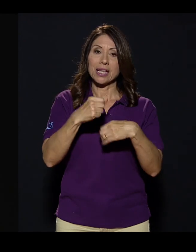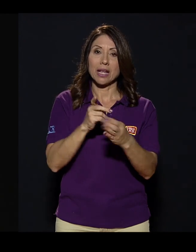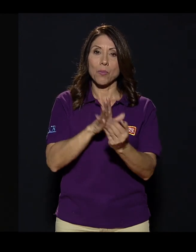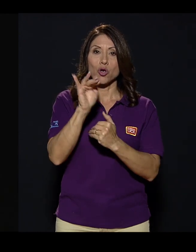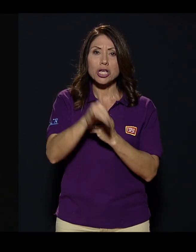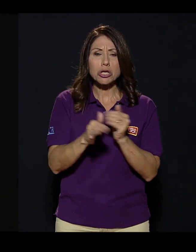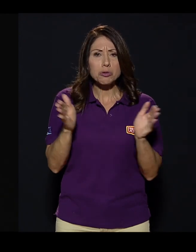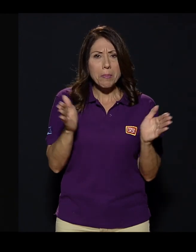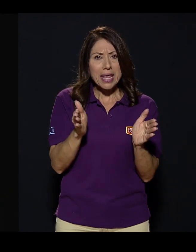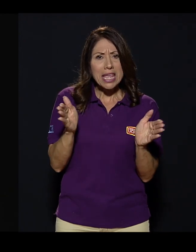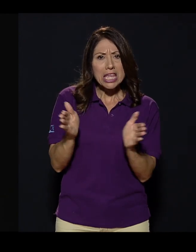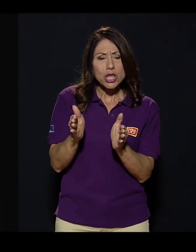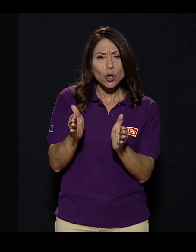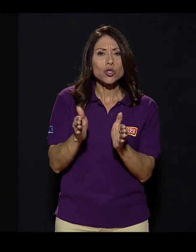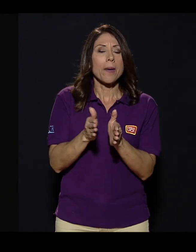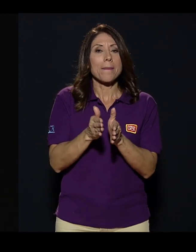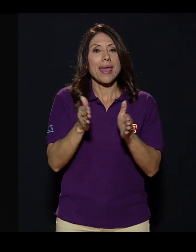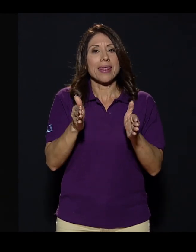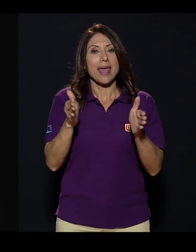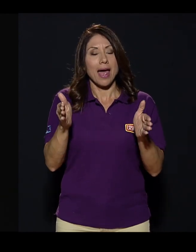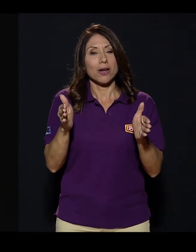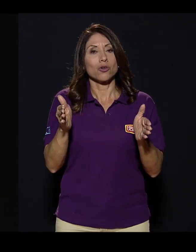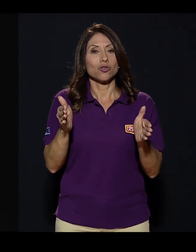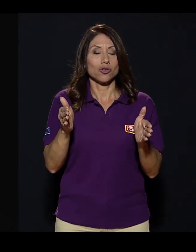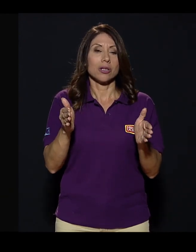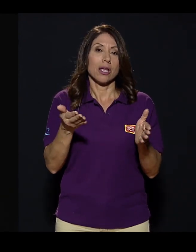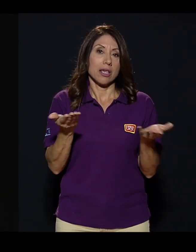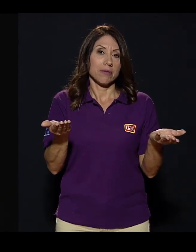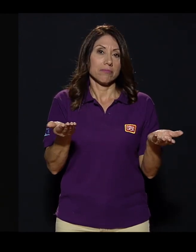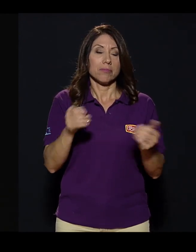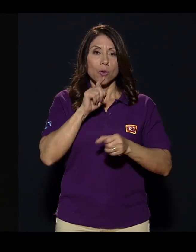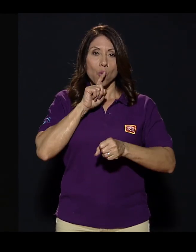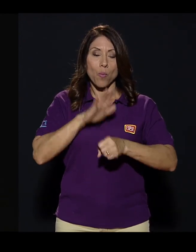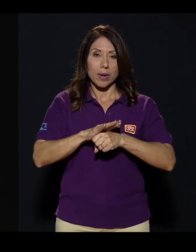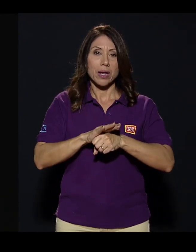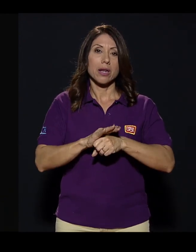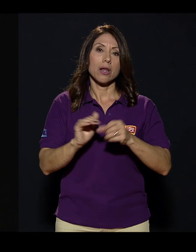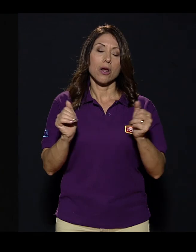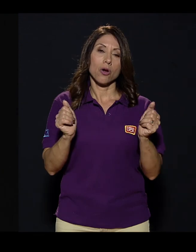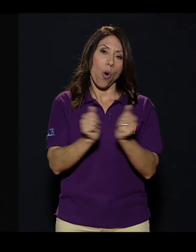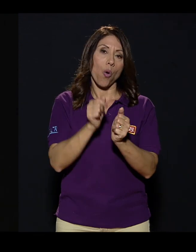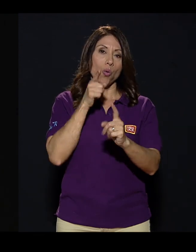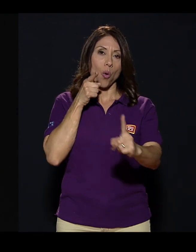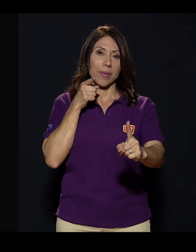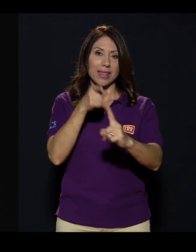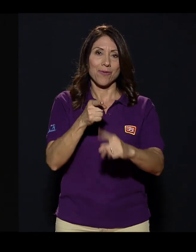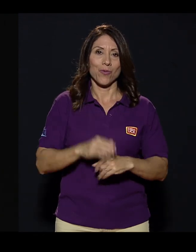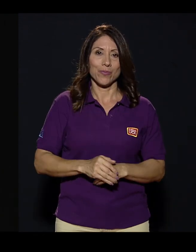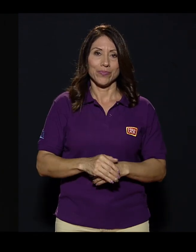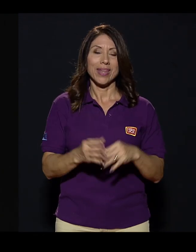que es tratar de llevar una propuesta a alguna organización para que nos ayuden con recursos